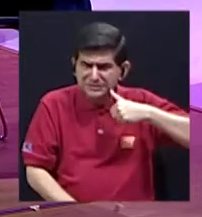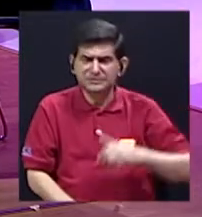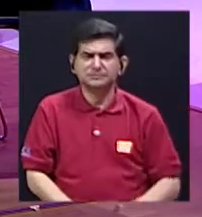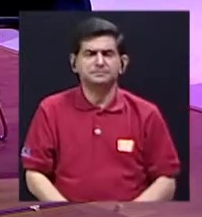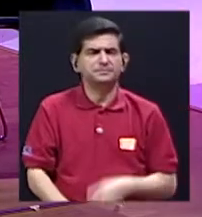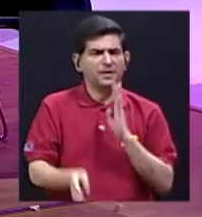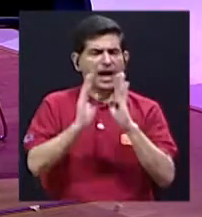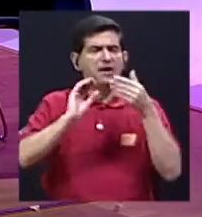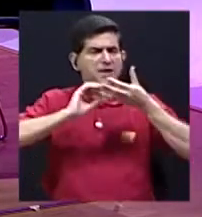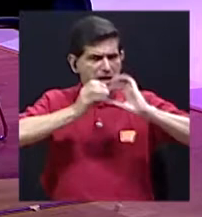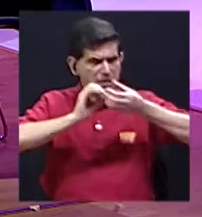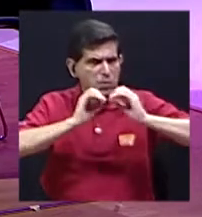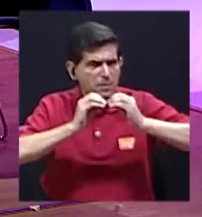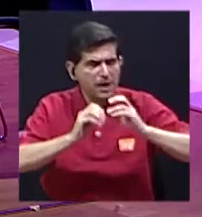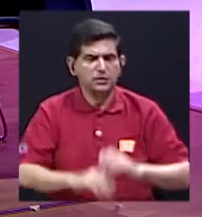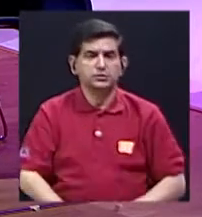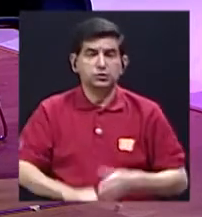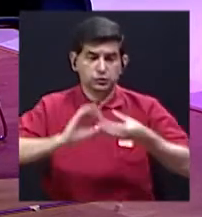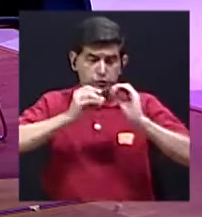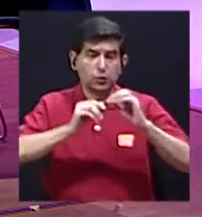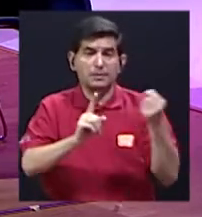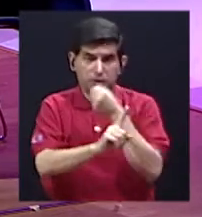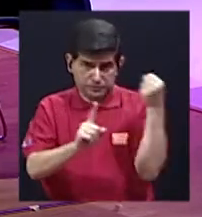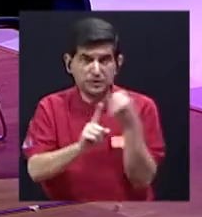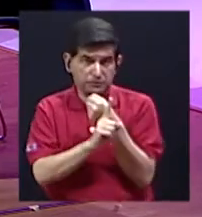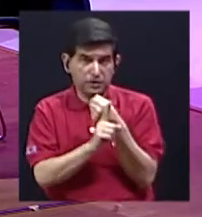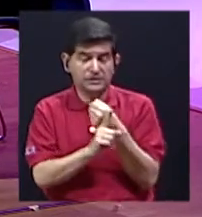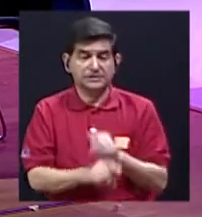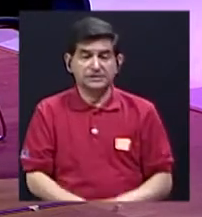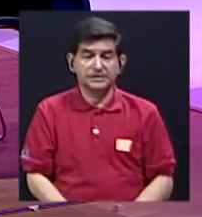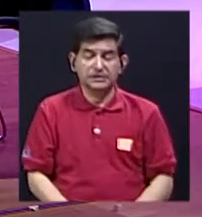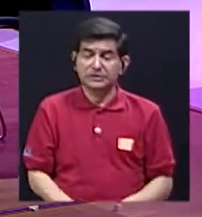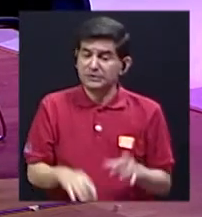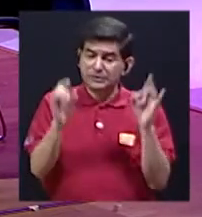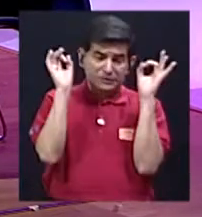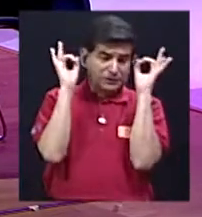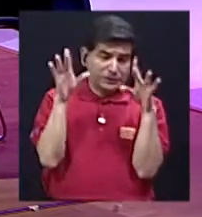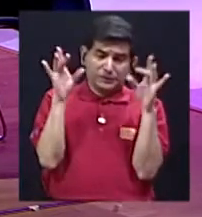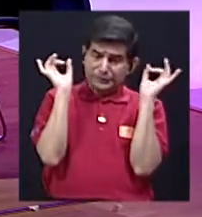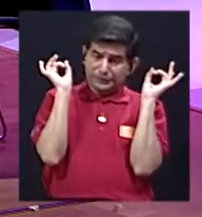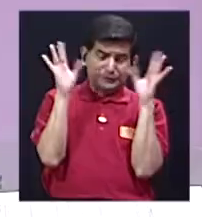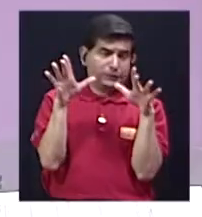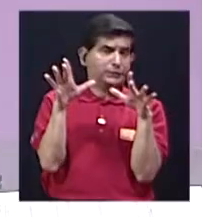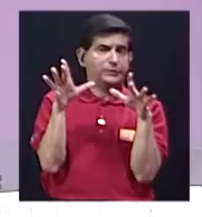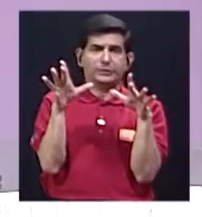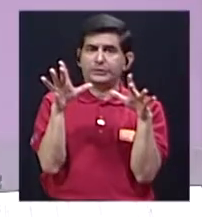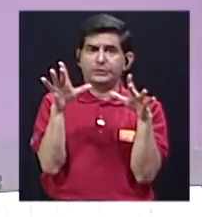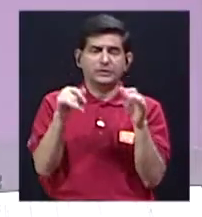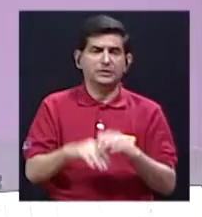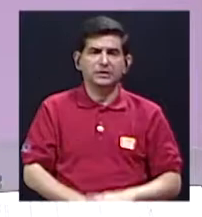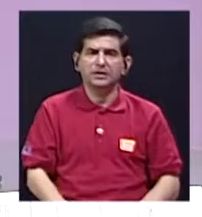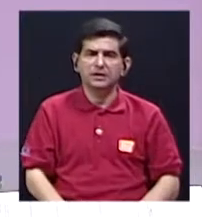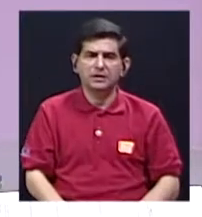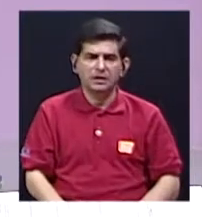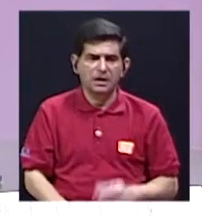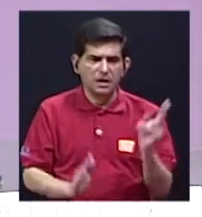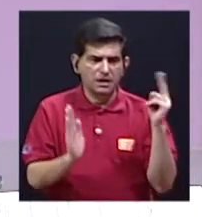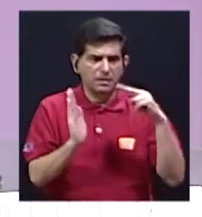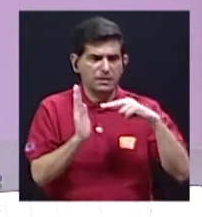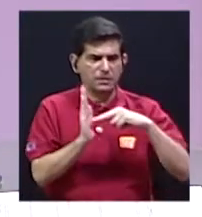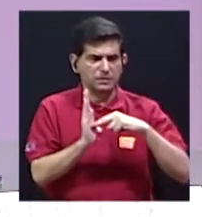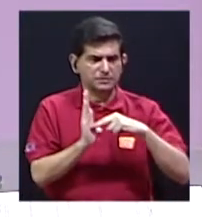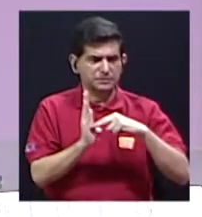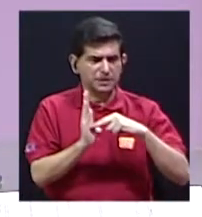hablemos de cifras cifras de violencia son terribles en hasta el 2000